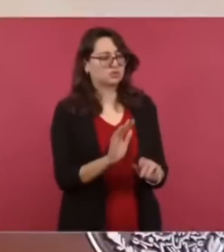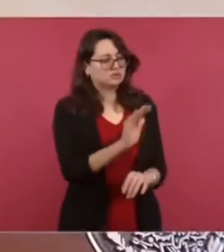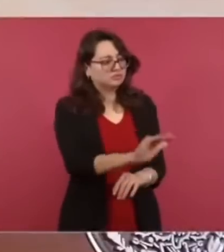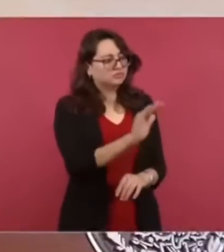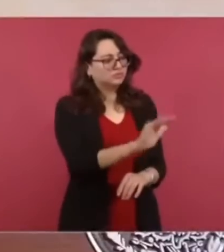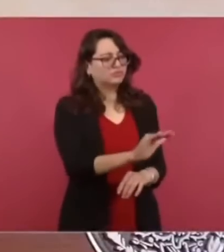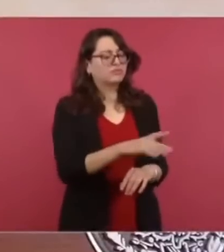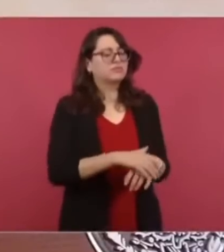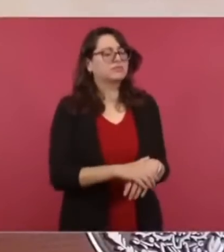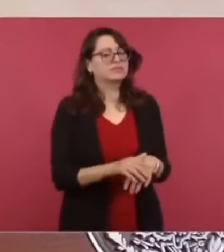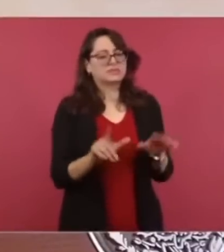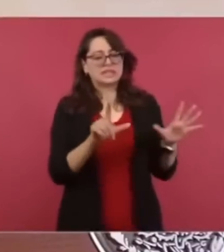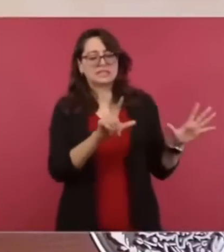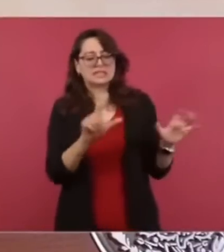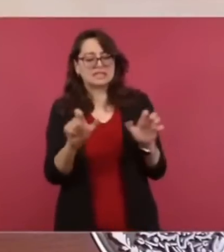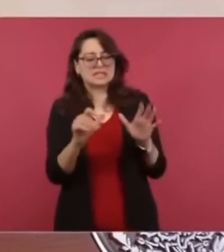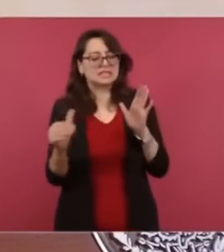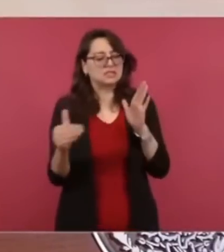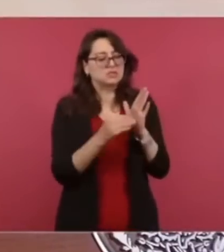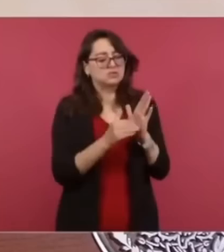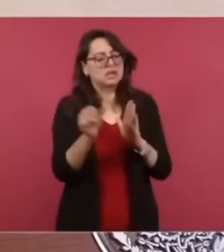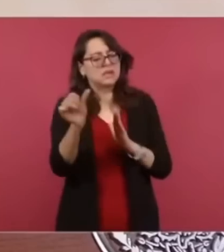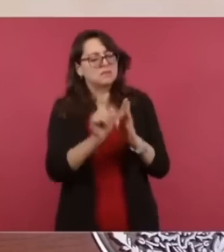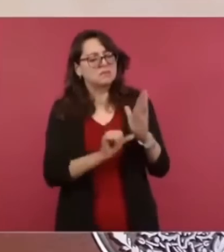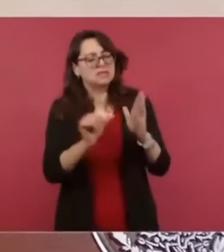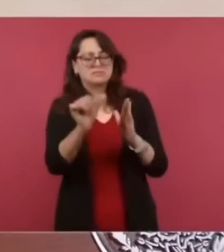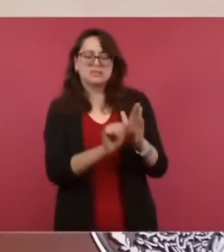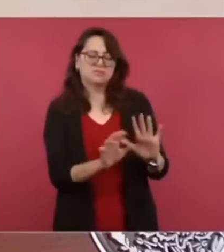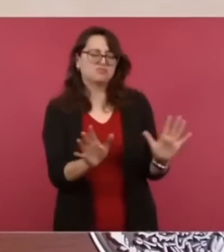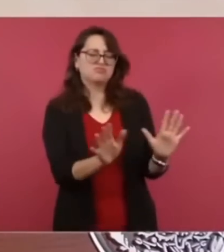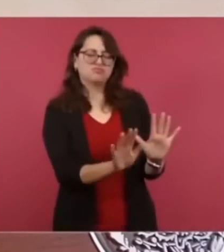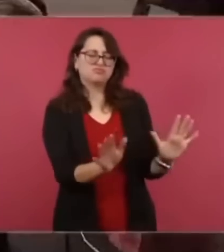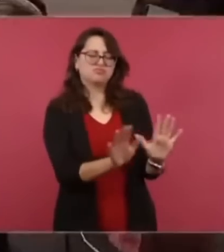te quedes con 700,000 pesos mensuales,